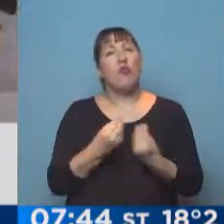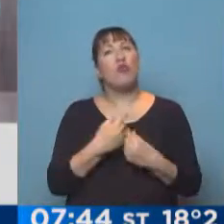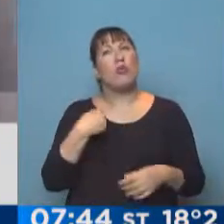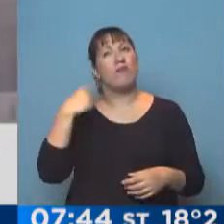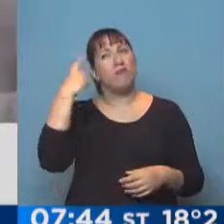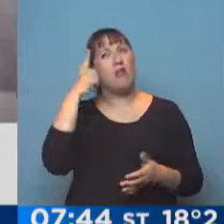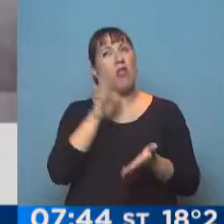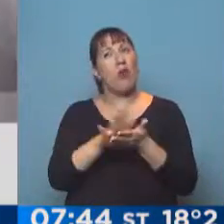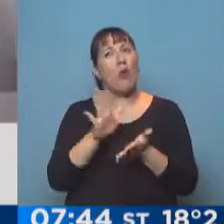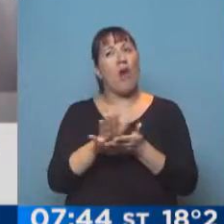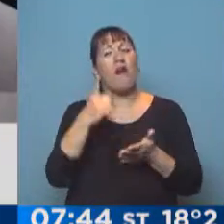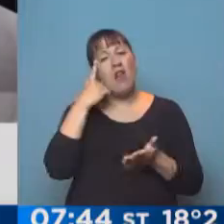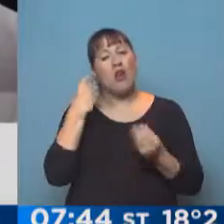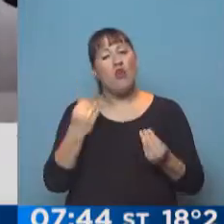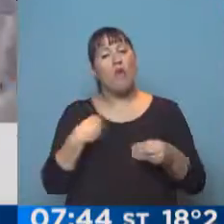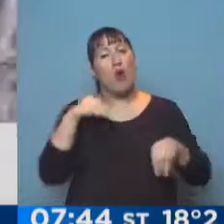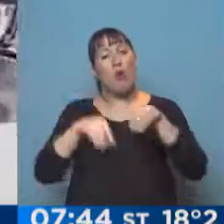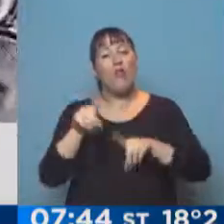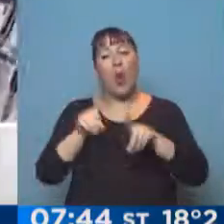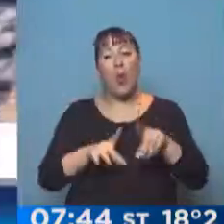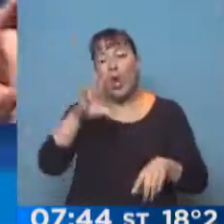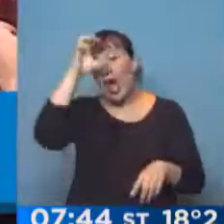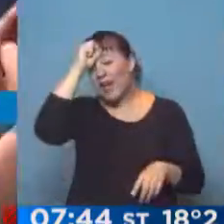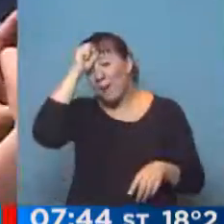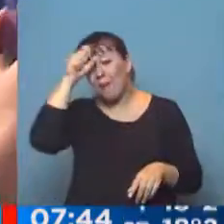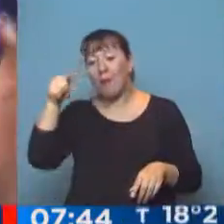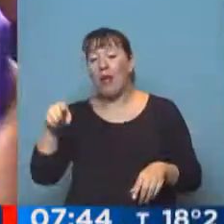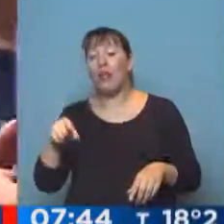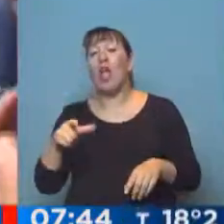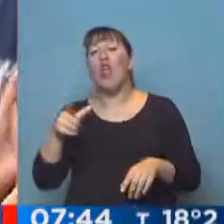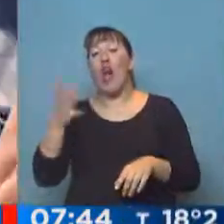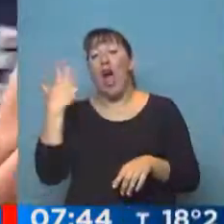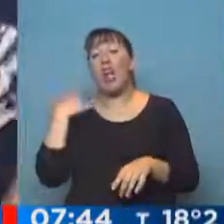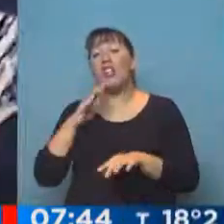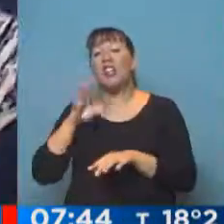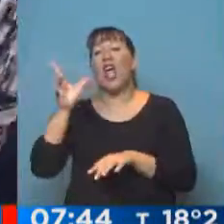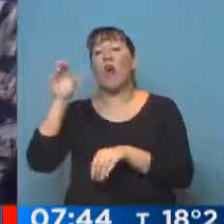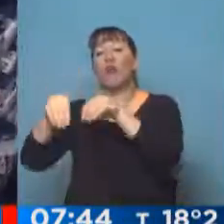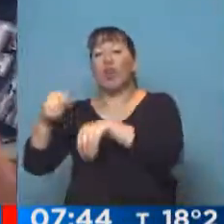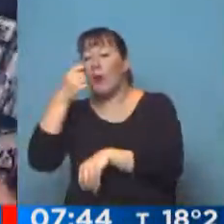voto, inclusive arrepentidos que han votado a Macri en la elección